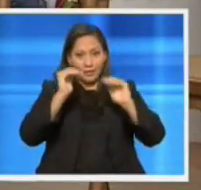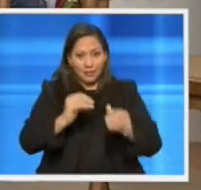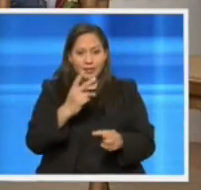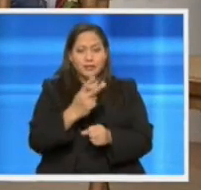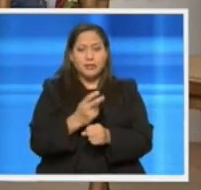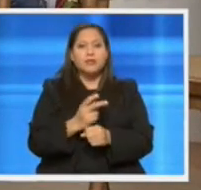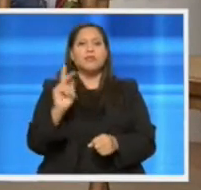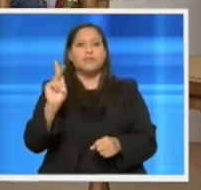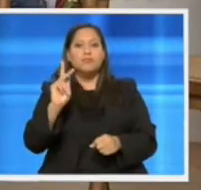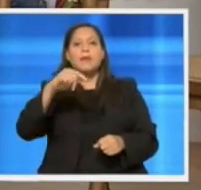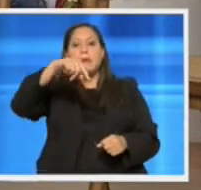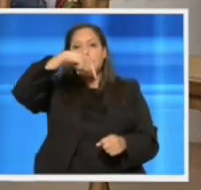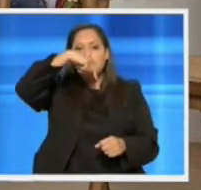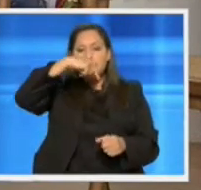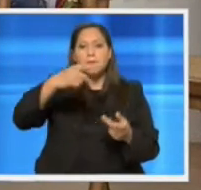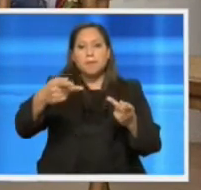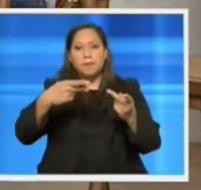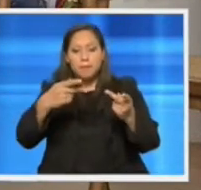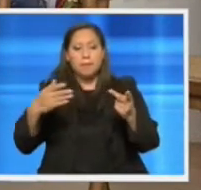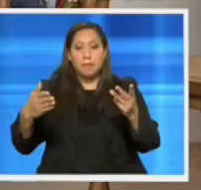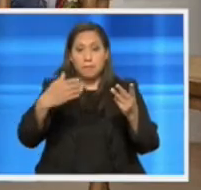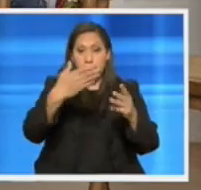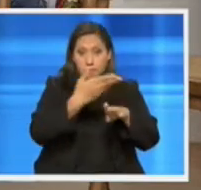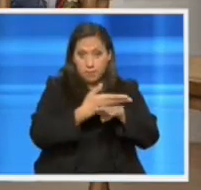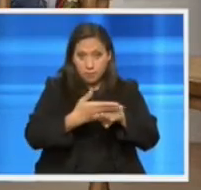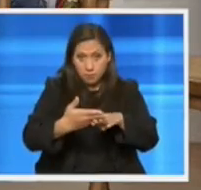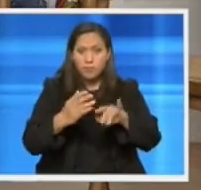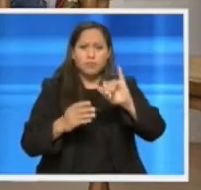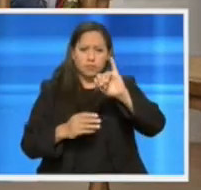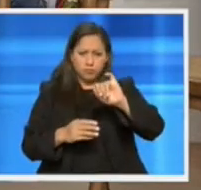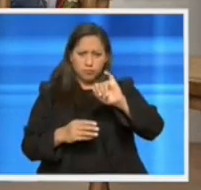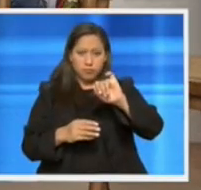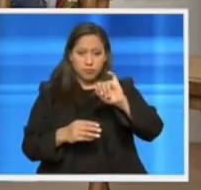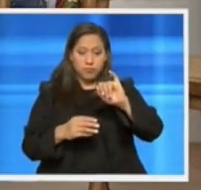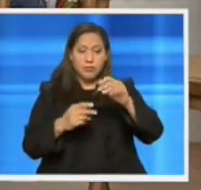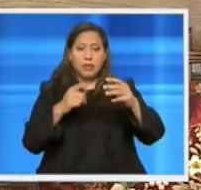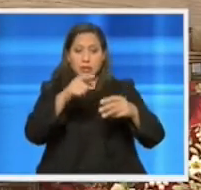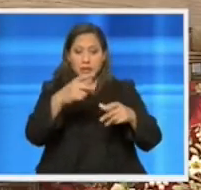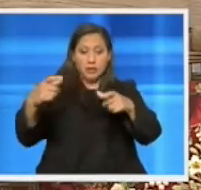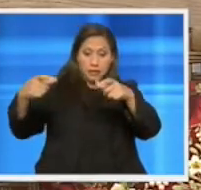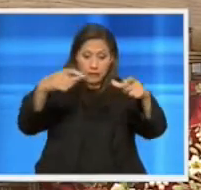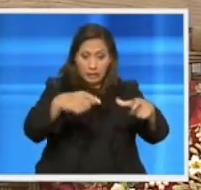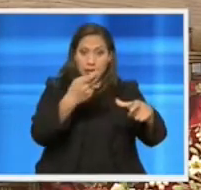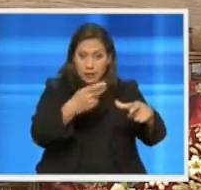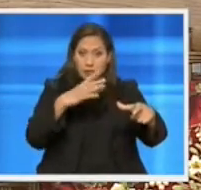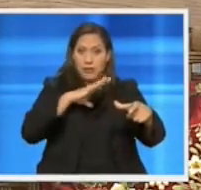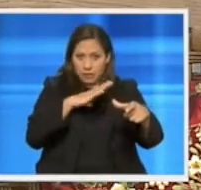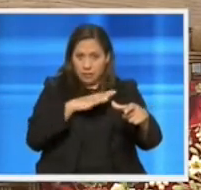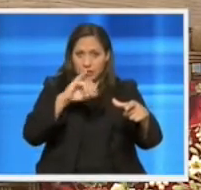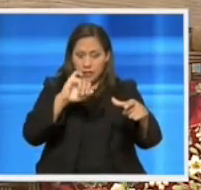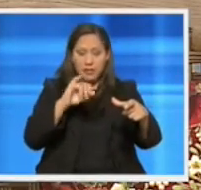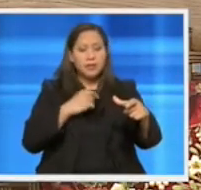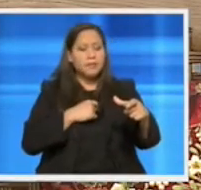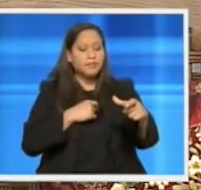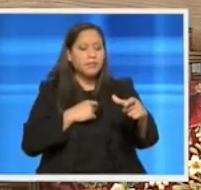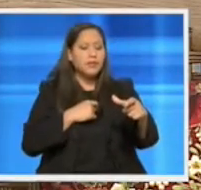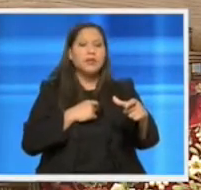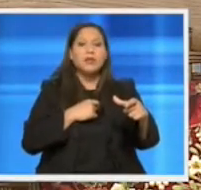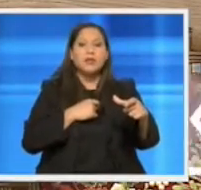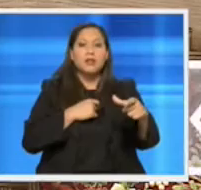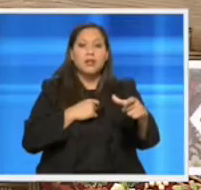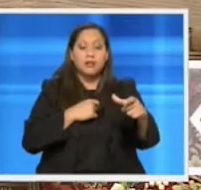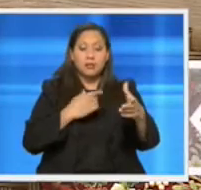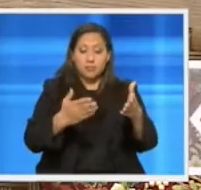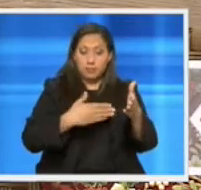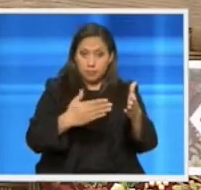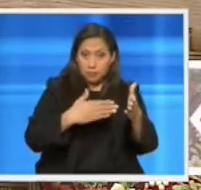proteínas. Sí. Pavo, pierna, bacalao, ¿sí? Sí. De todo eso va a haber. Y al final, entonces mis carbohidratos sería... Pero preparado